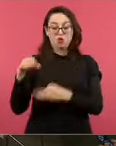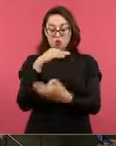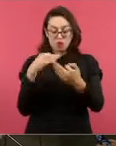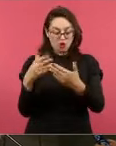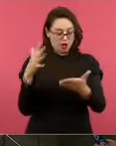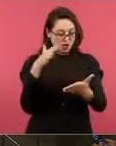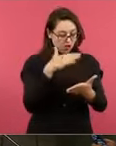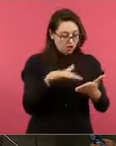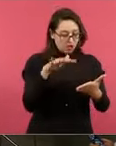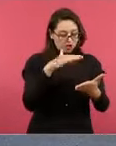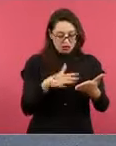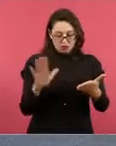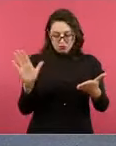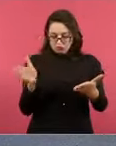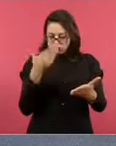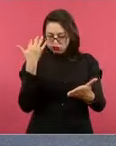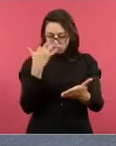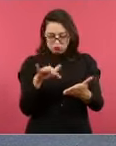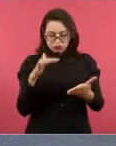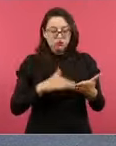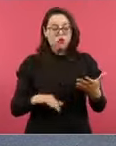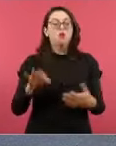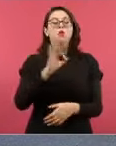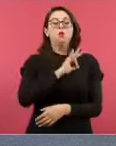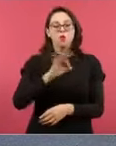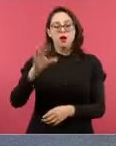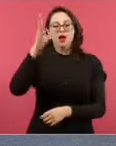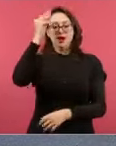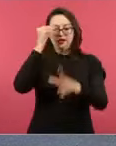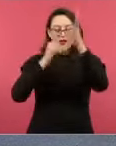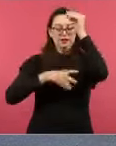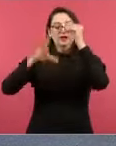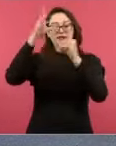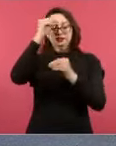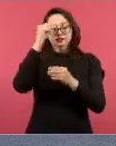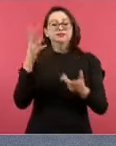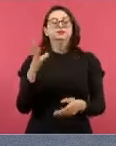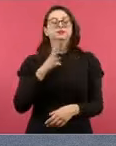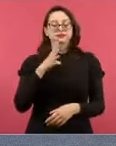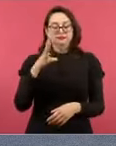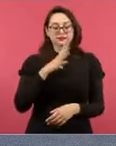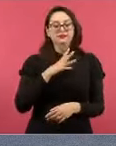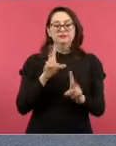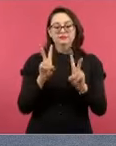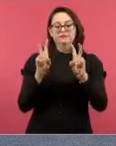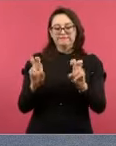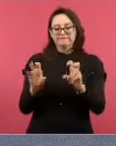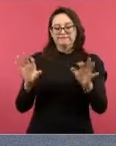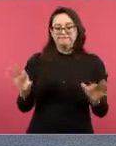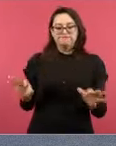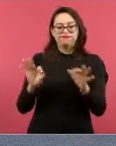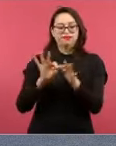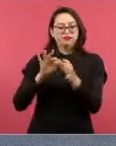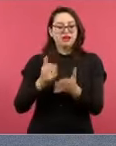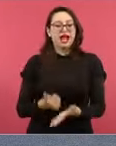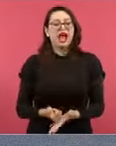que aparece en el libro de Nuestros Saberes, el tema beneficio social y cuidado del medio ambiente nos